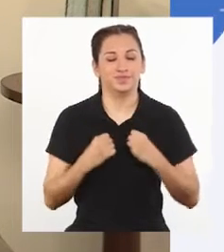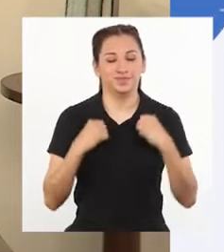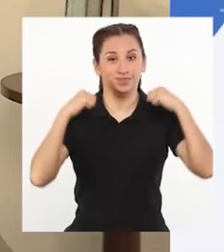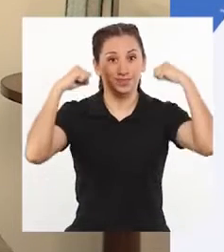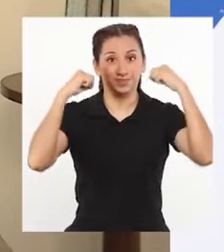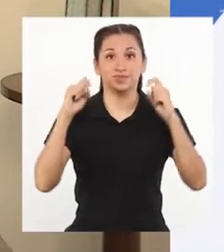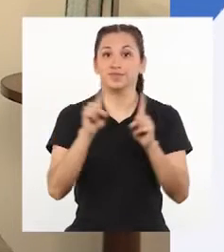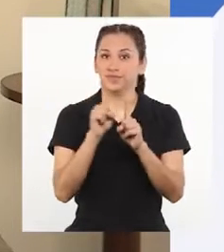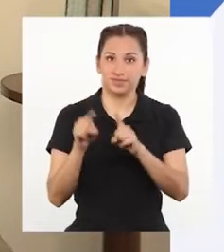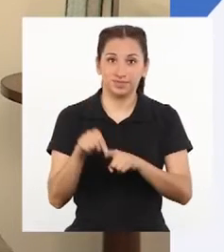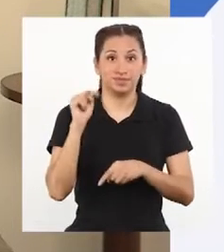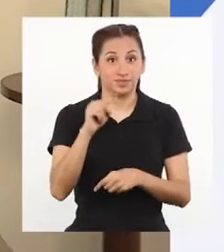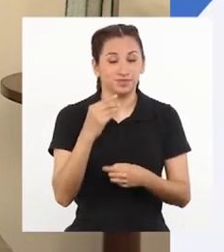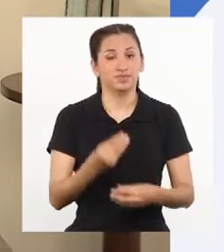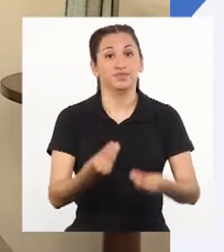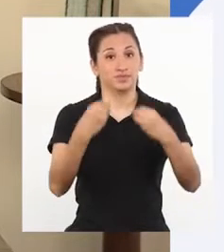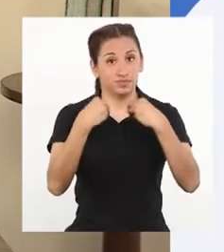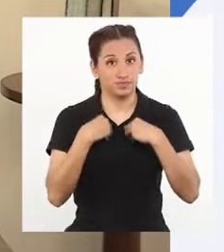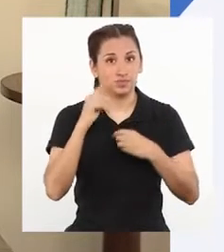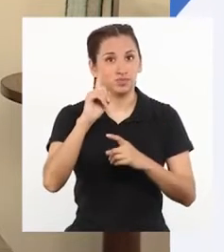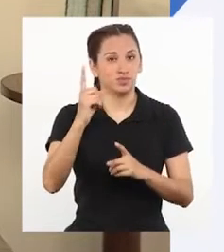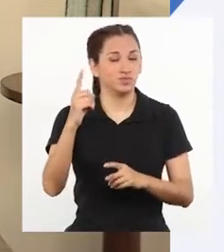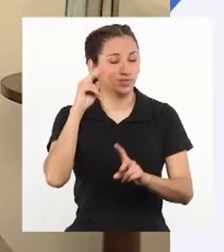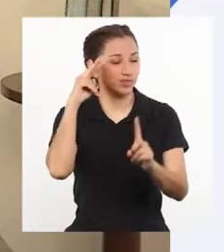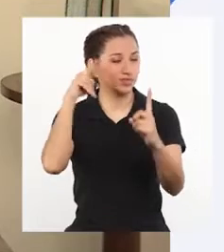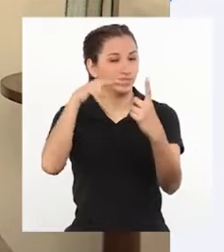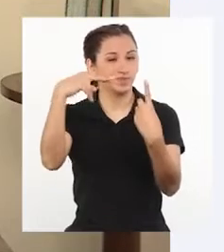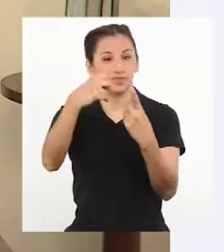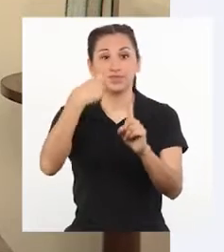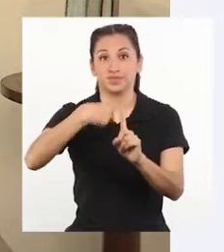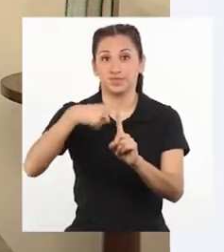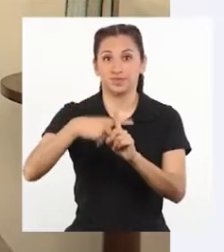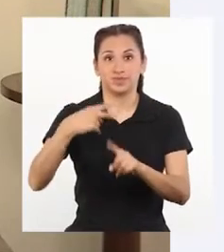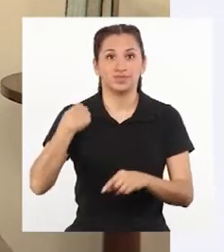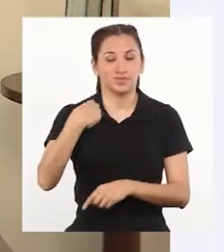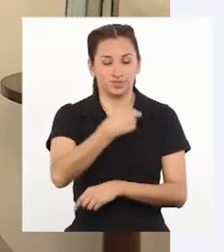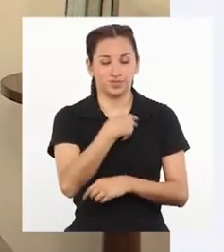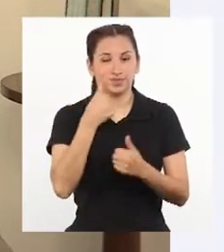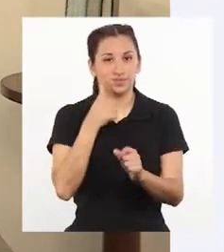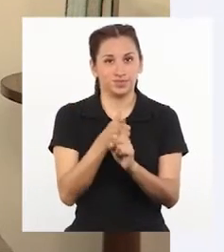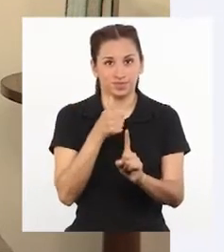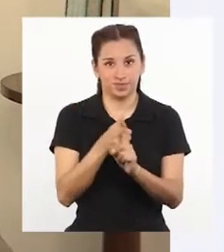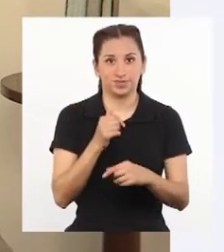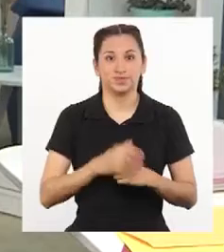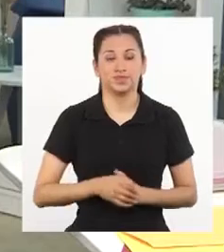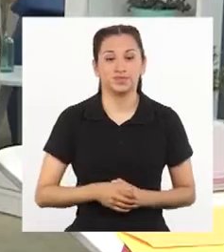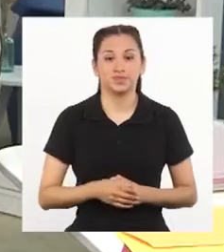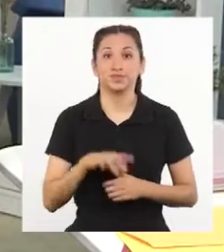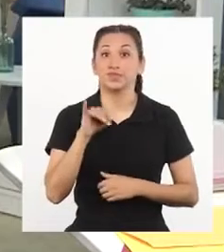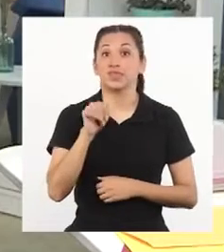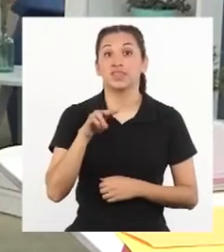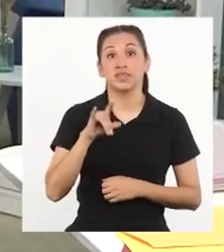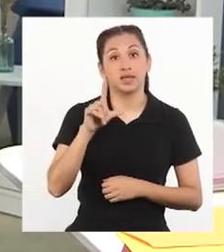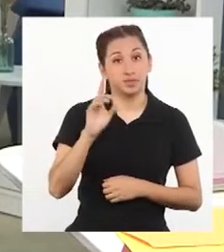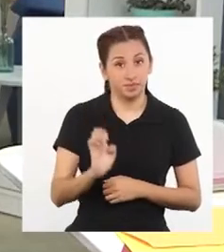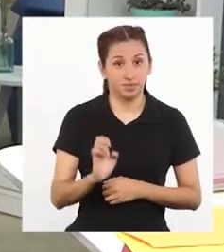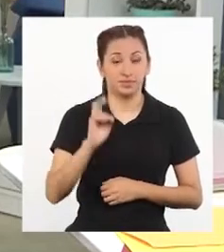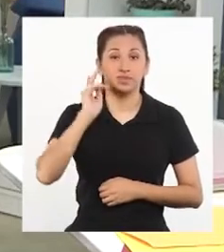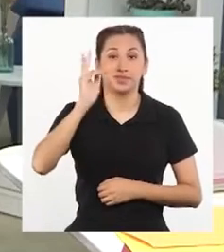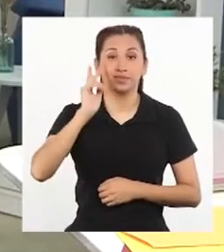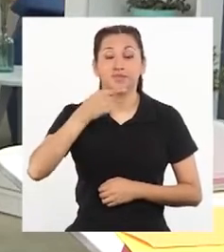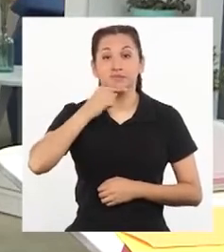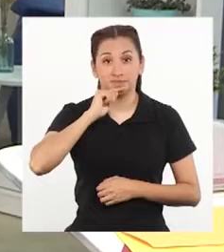energía. Y esto influirá en una percepción positiva de nosotras y nosotros mismos.